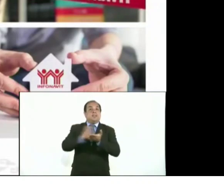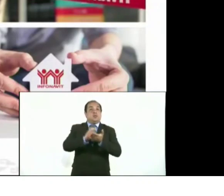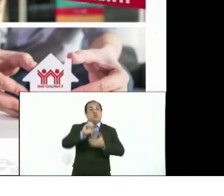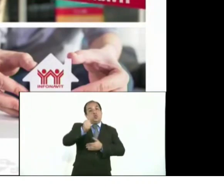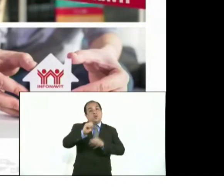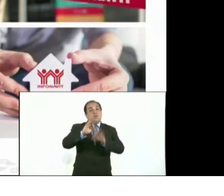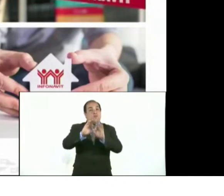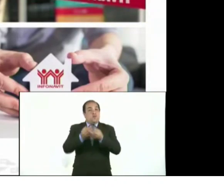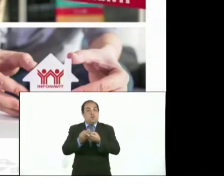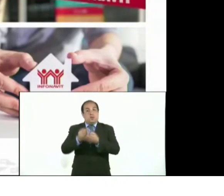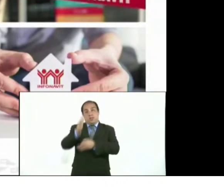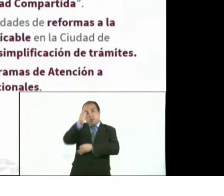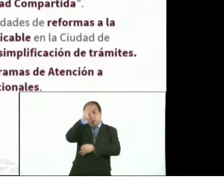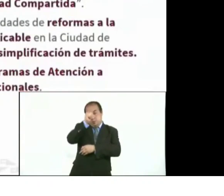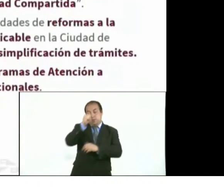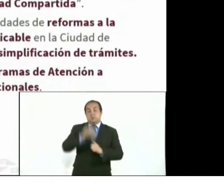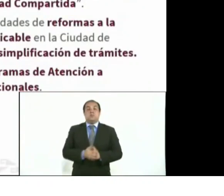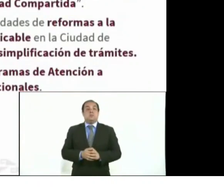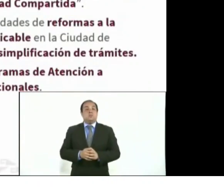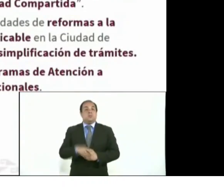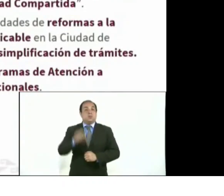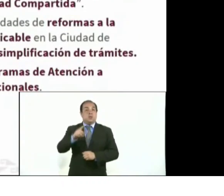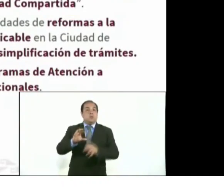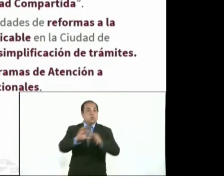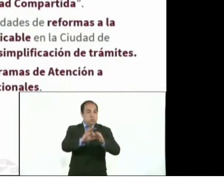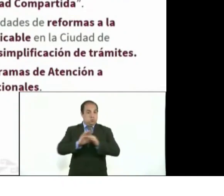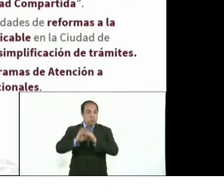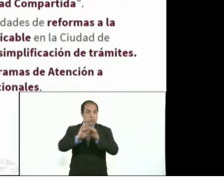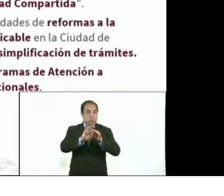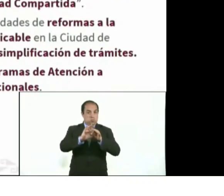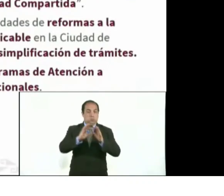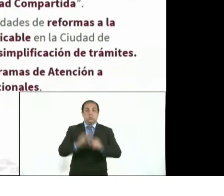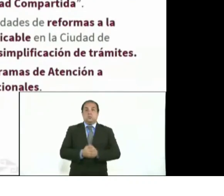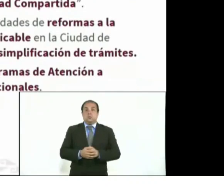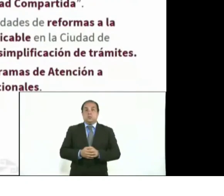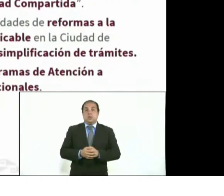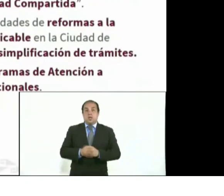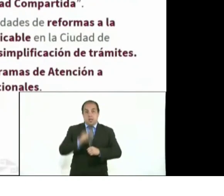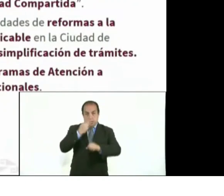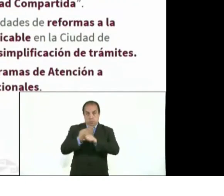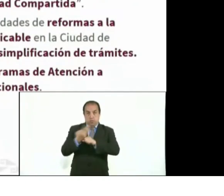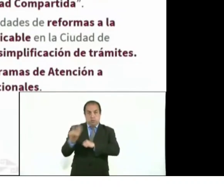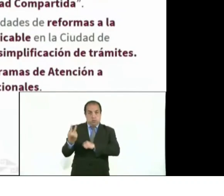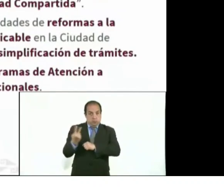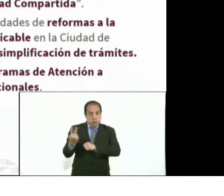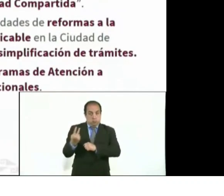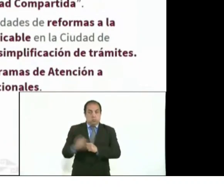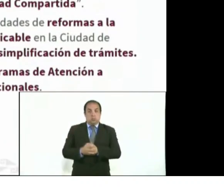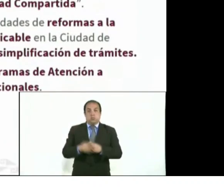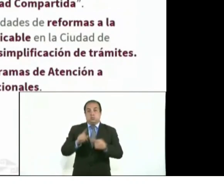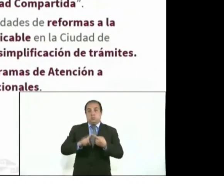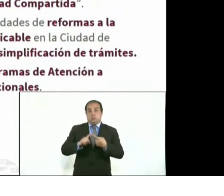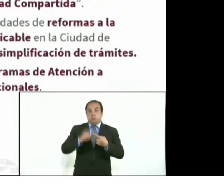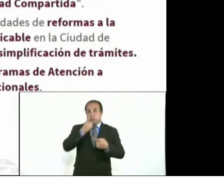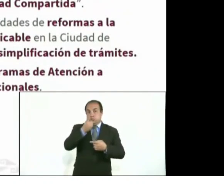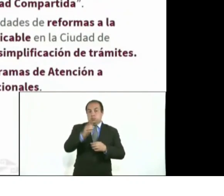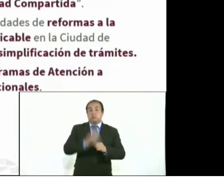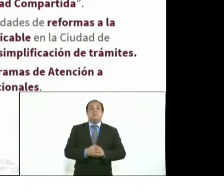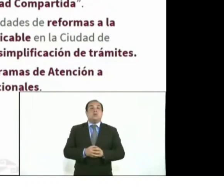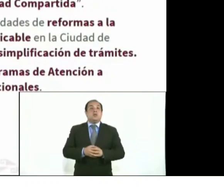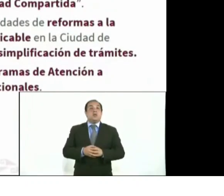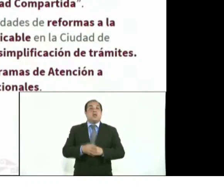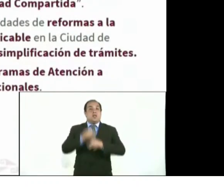se acuerden. Además, de manera conjunta, asumiremos compromisos entre los que destaco la